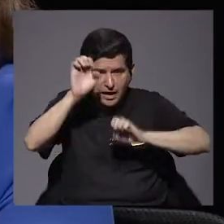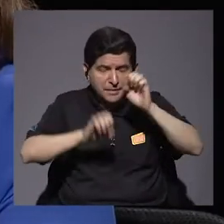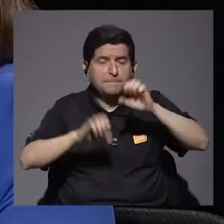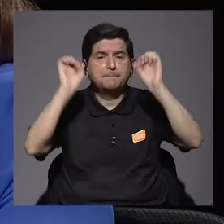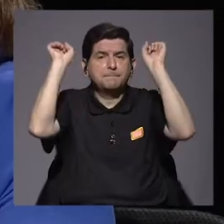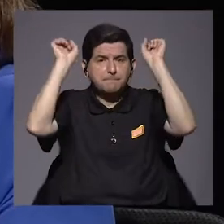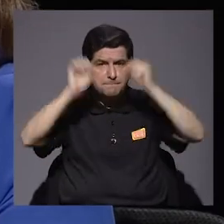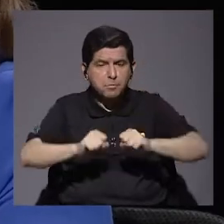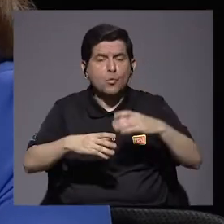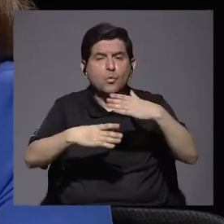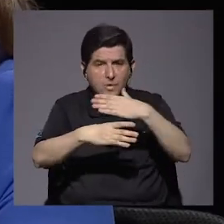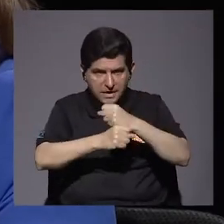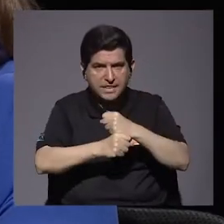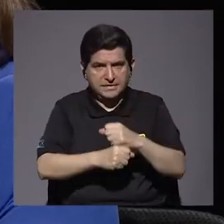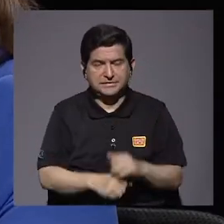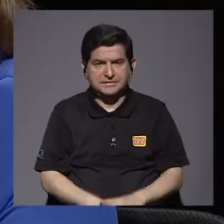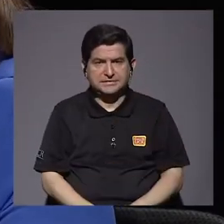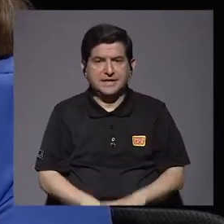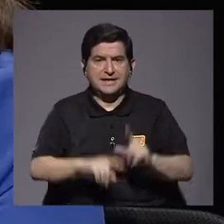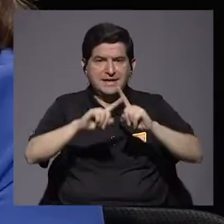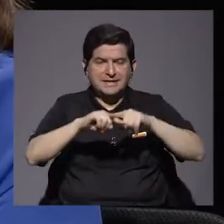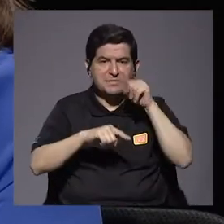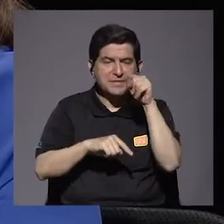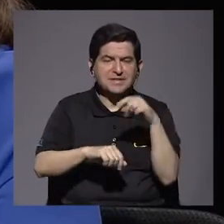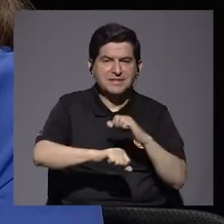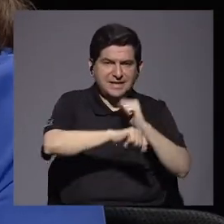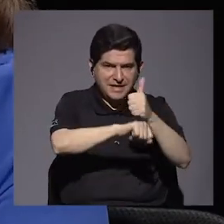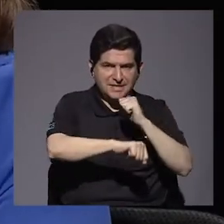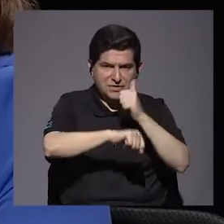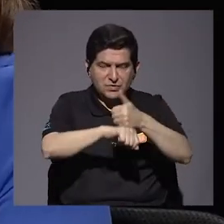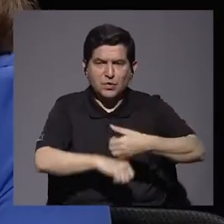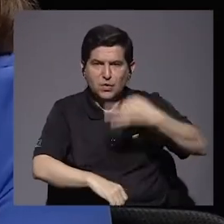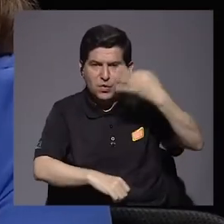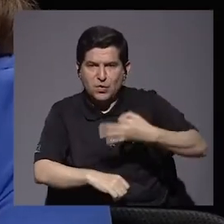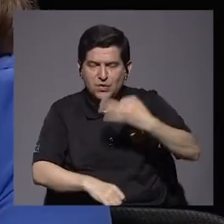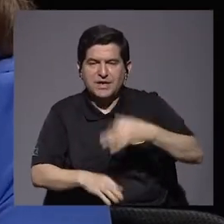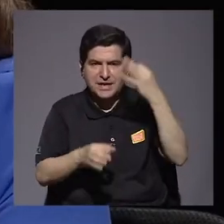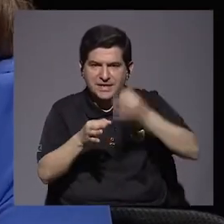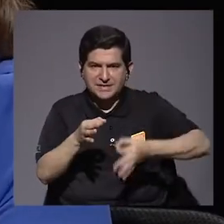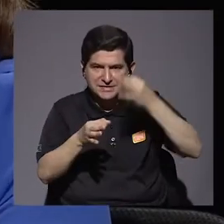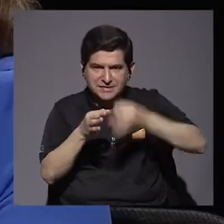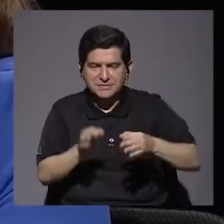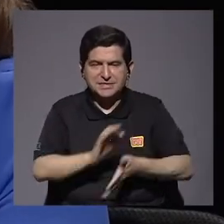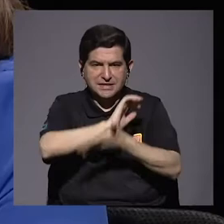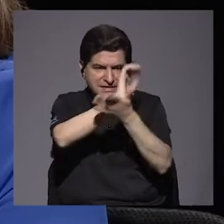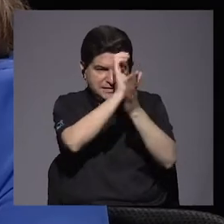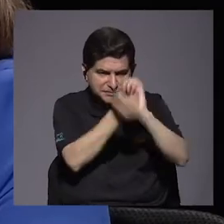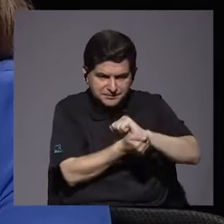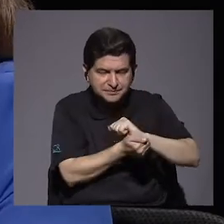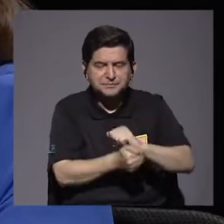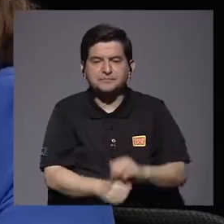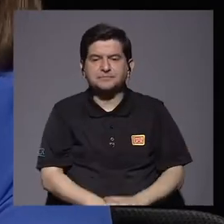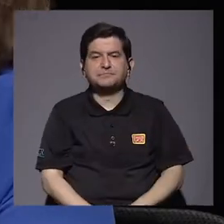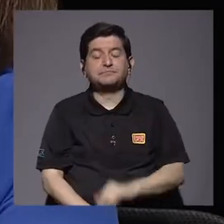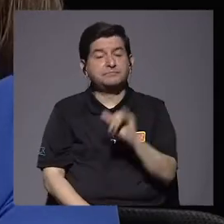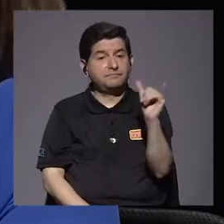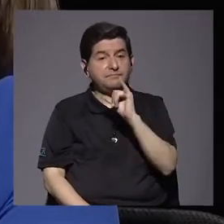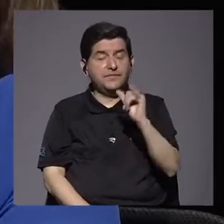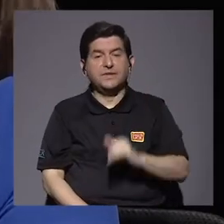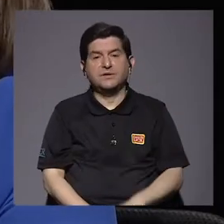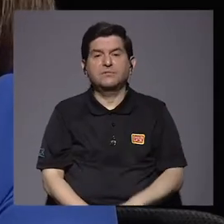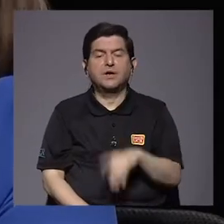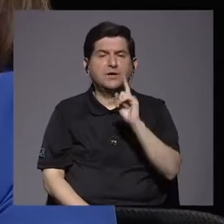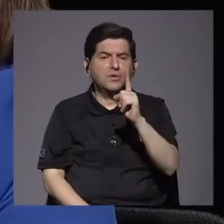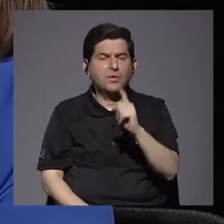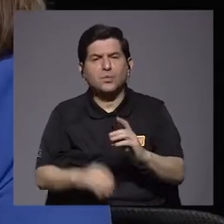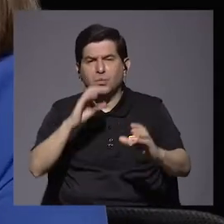evaluación puede hacerlas pues según usted lo estableció originalmente, simplemente con una modificación y también